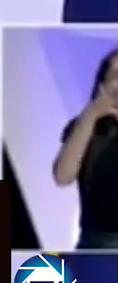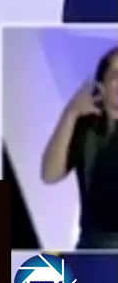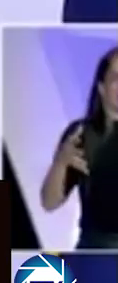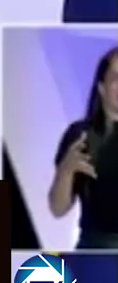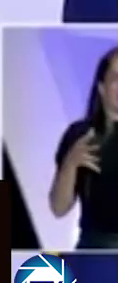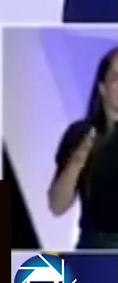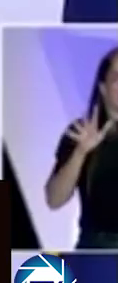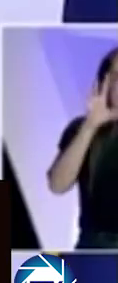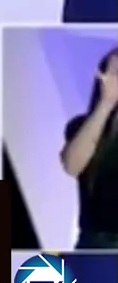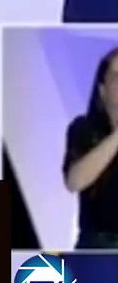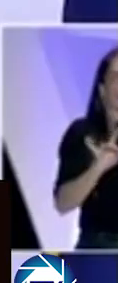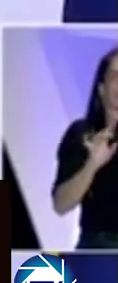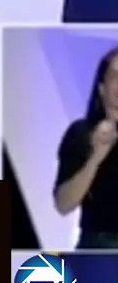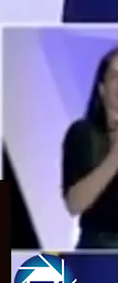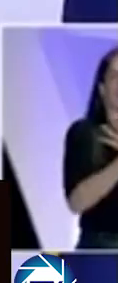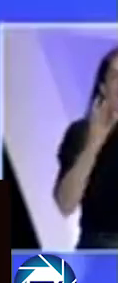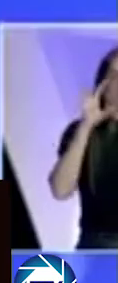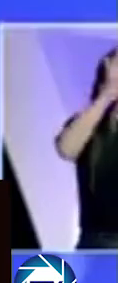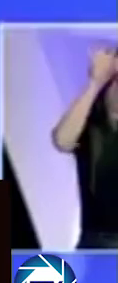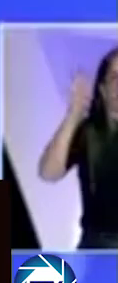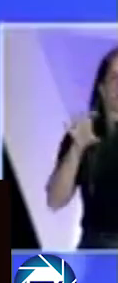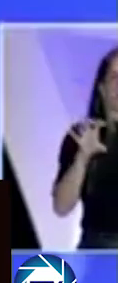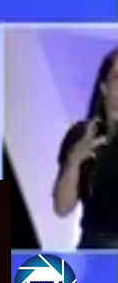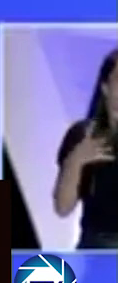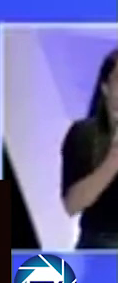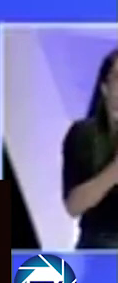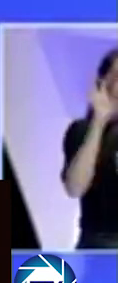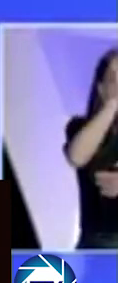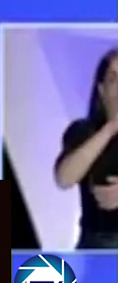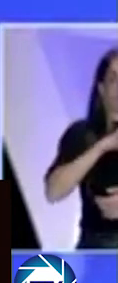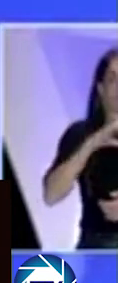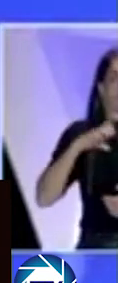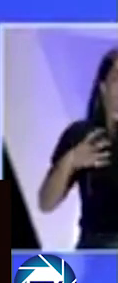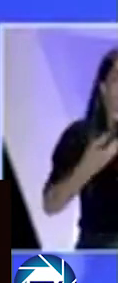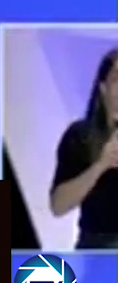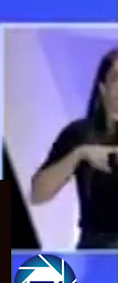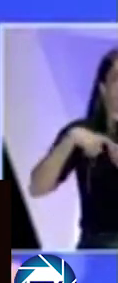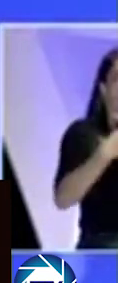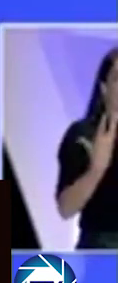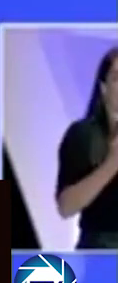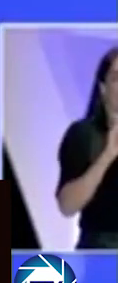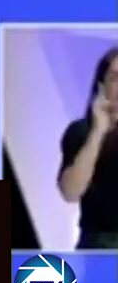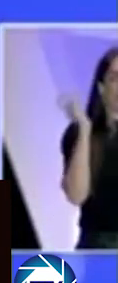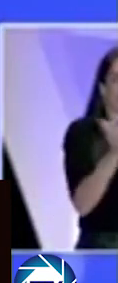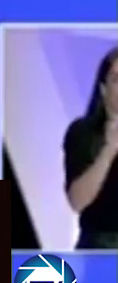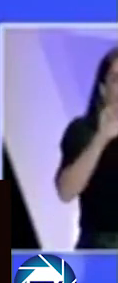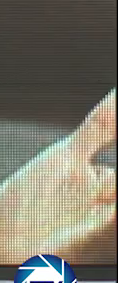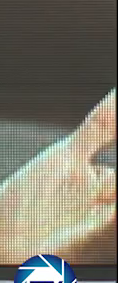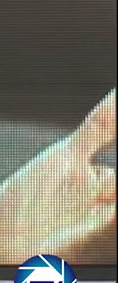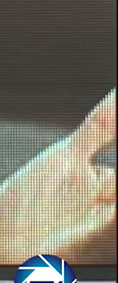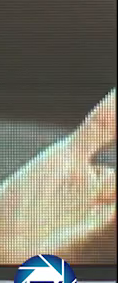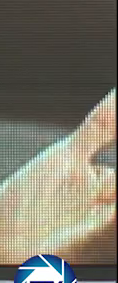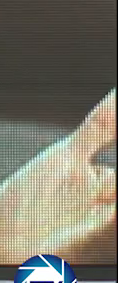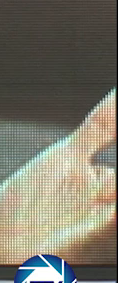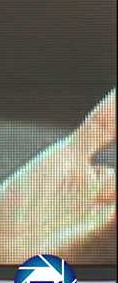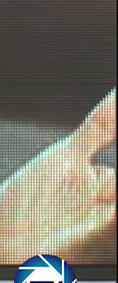sino que además tenemos que comprar menos dispositivos tecnológicos tenemos que reducir el consumo pero bueno manuel te adelanto que con esa